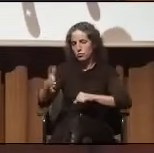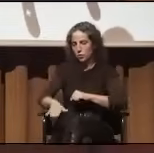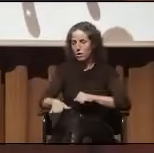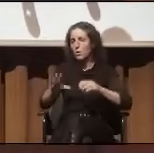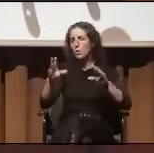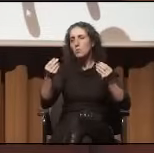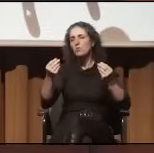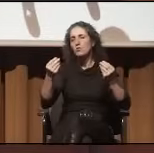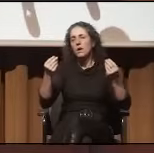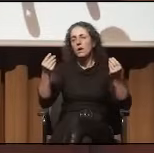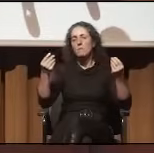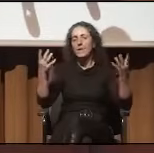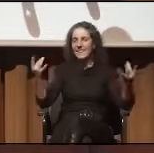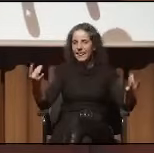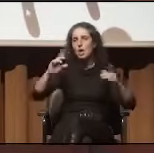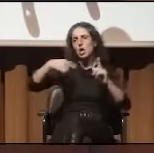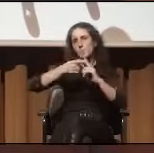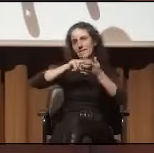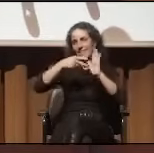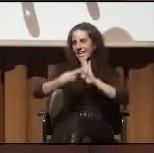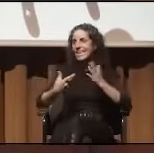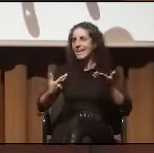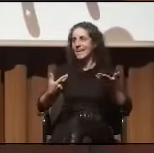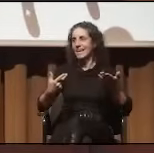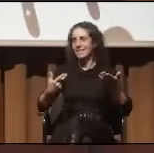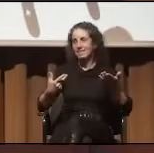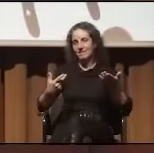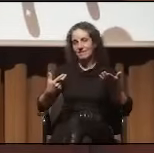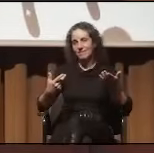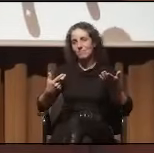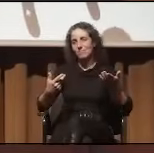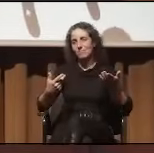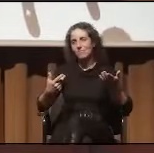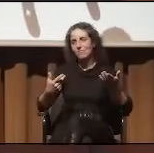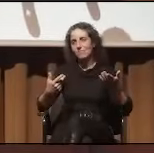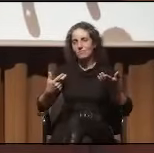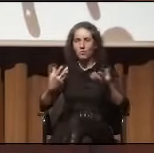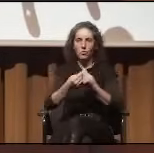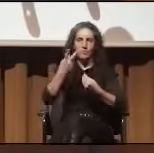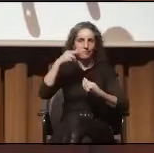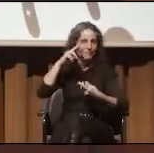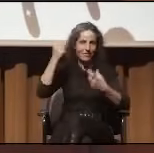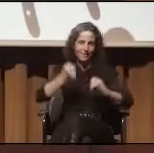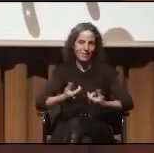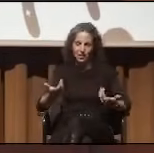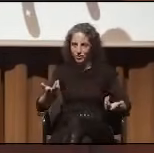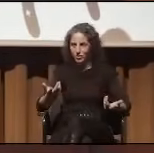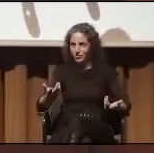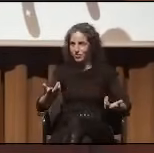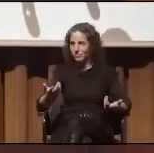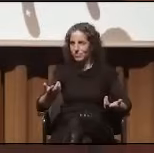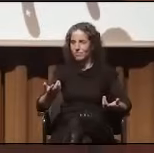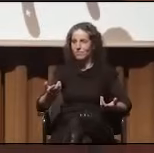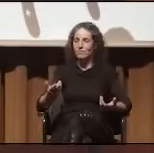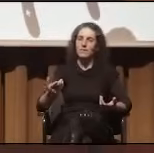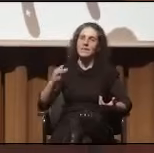sino técnicas. O sea, he hecho un taller con José María Ferigla y después he estado también con gente de la sangre de Stan